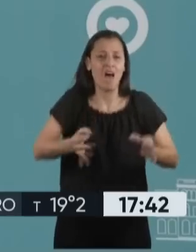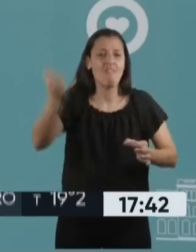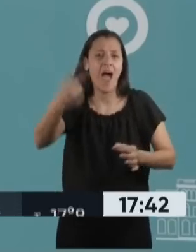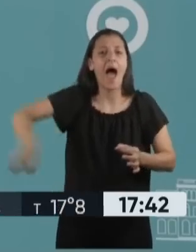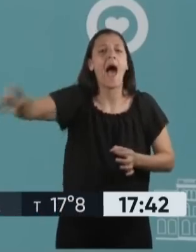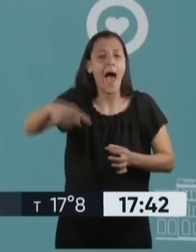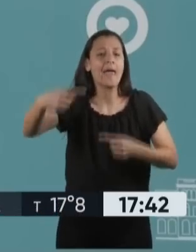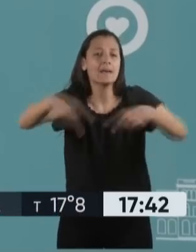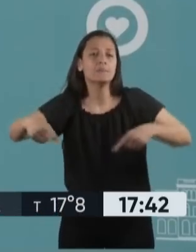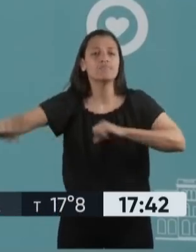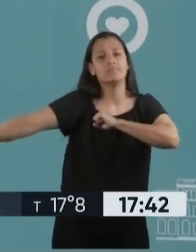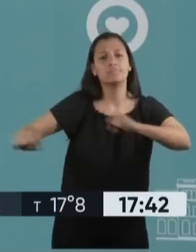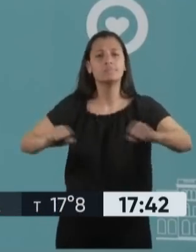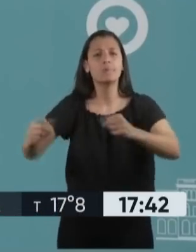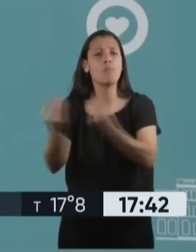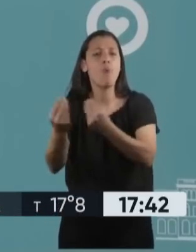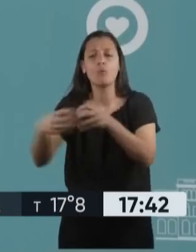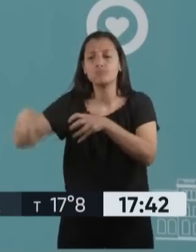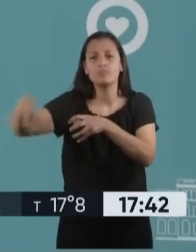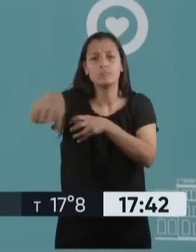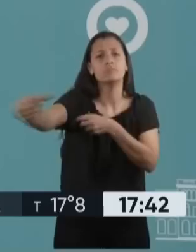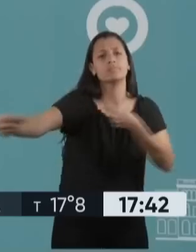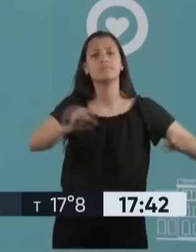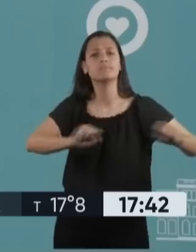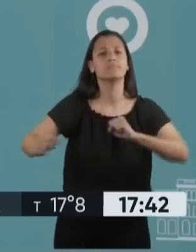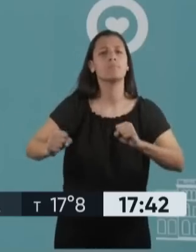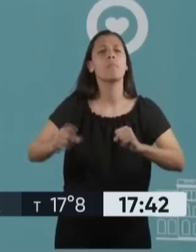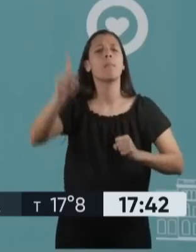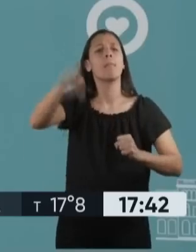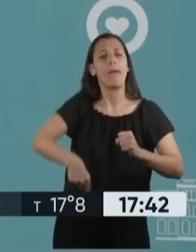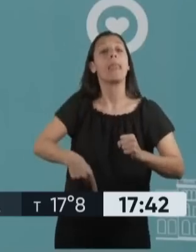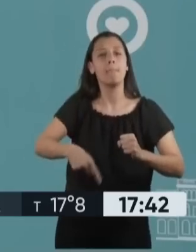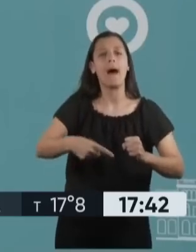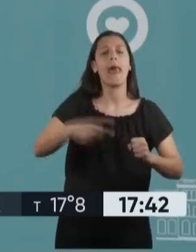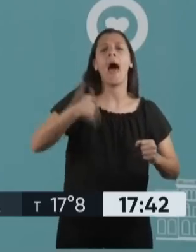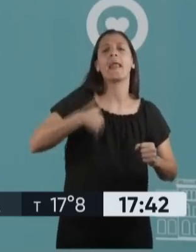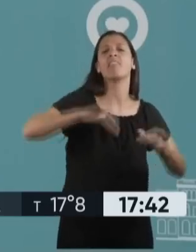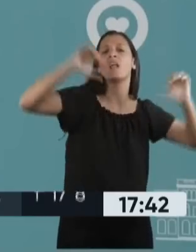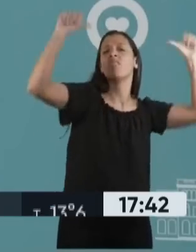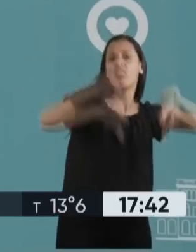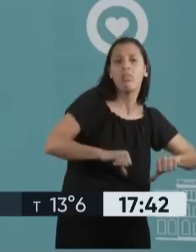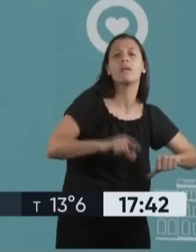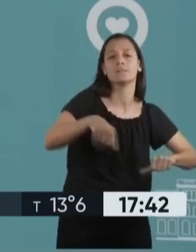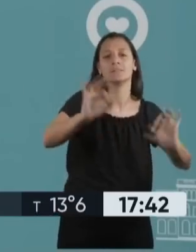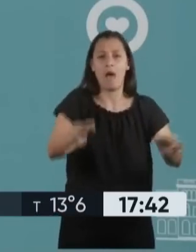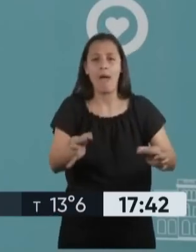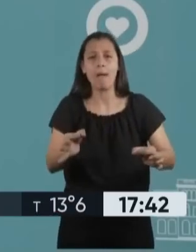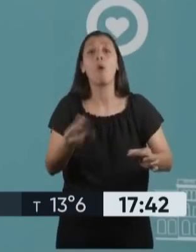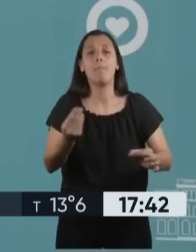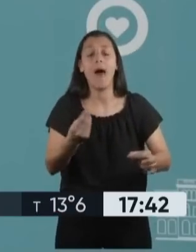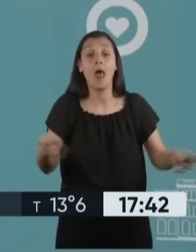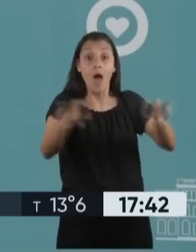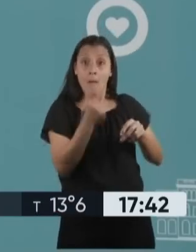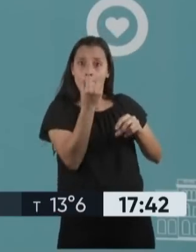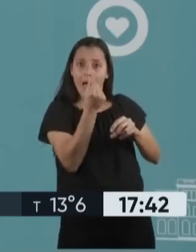hay intereses creados para que Argentina no crezca, no avance, para que no haya redistribución, para que las ganancias se las lleven siempre los mismos, para